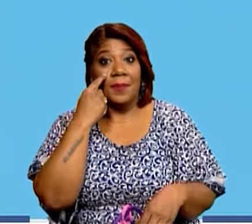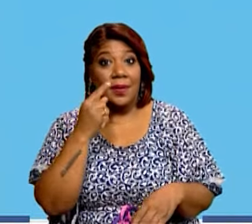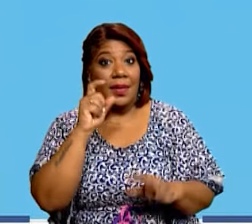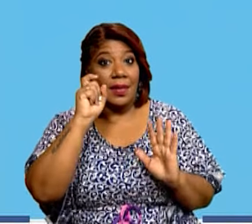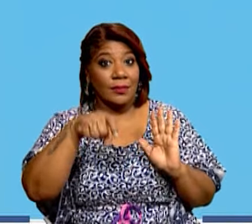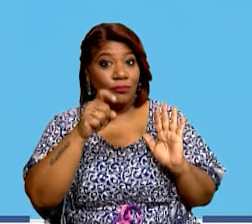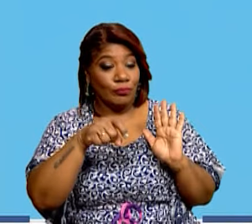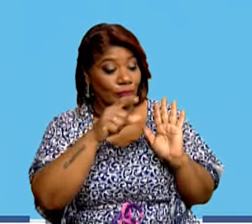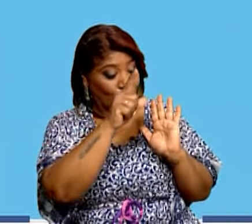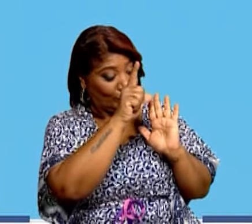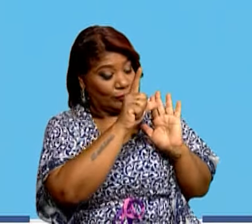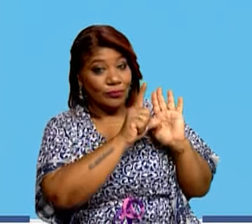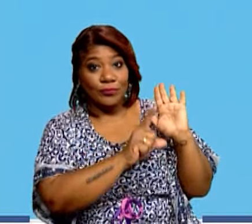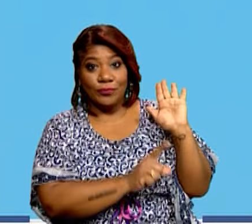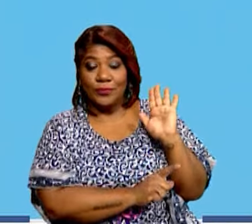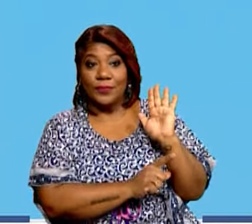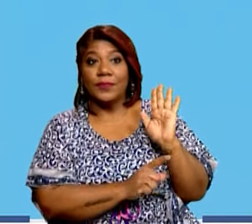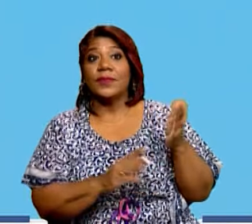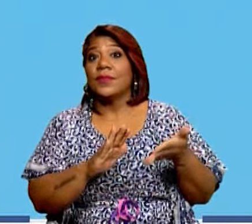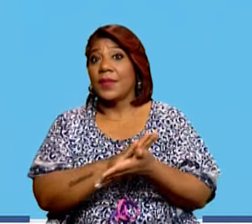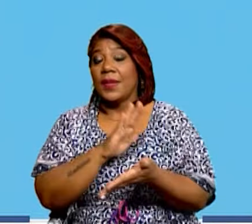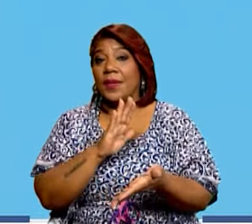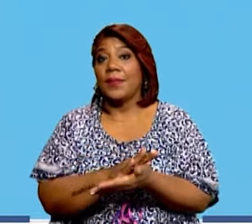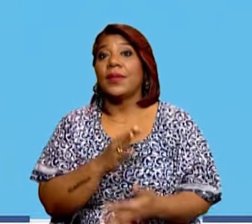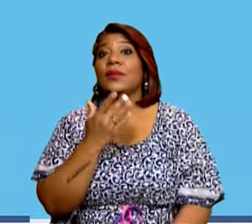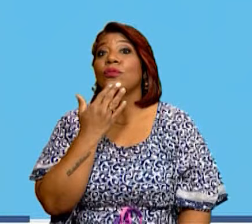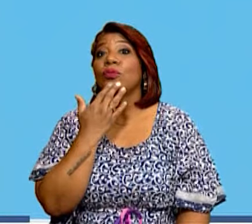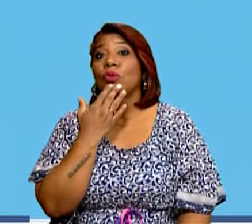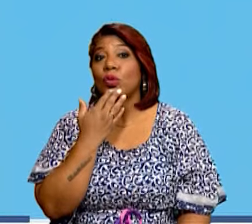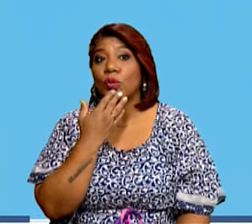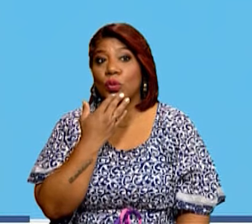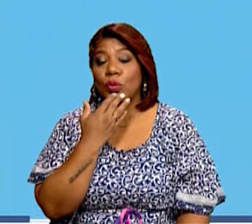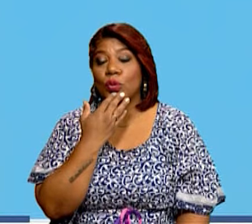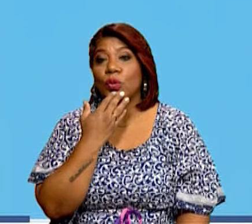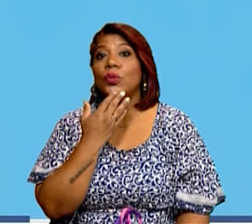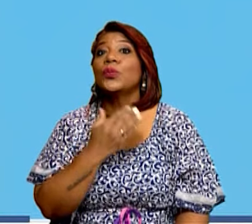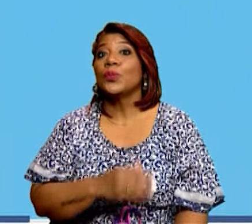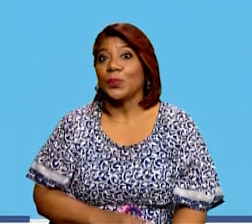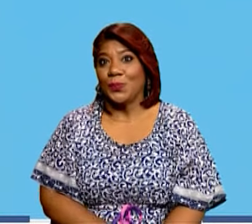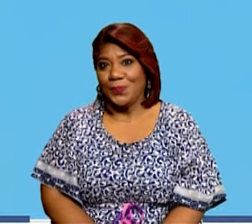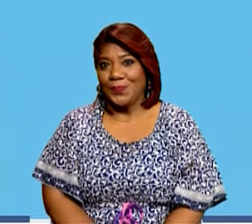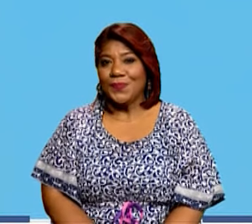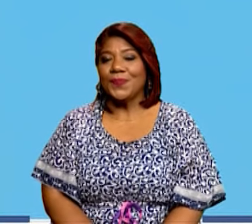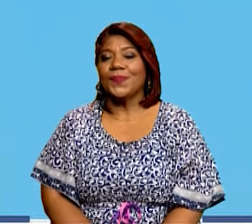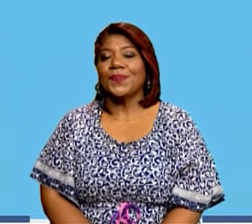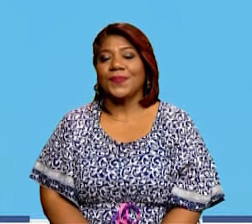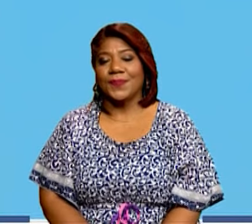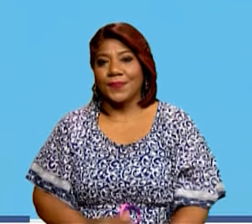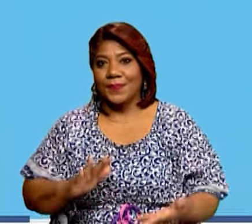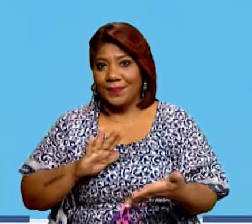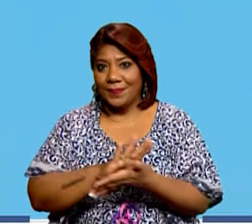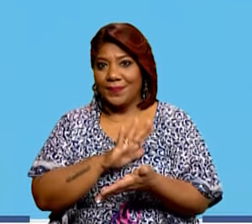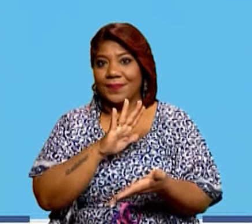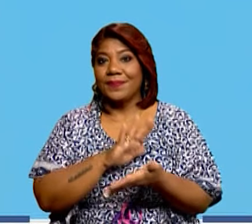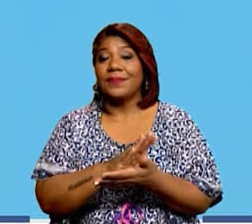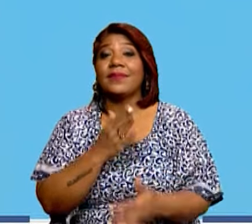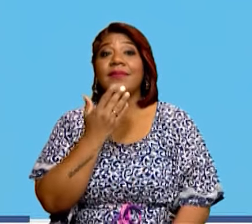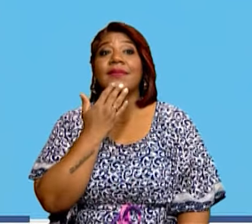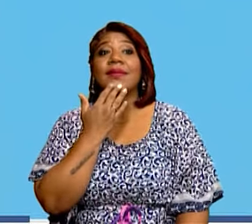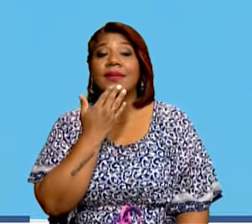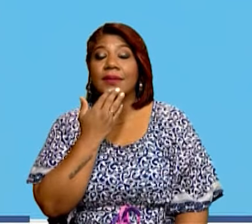materiales. Papel crespón, si tienes en casa. Si no tienes papel crespón, puedes utilizar papel de construcción de